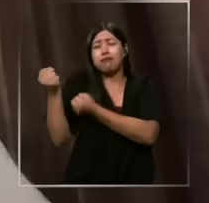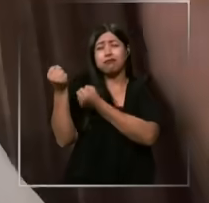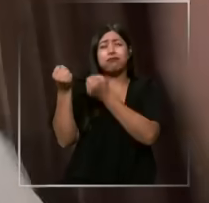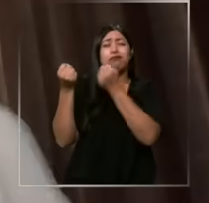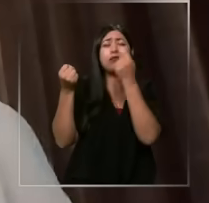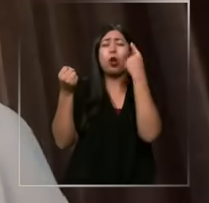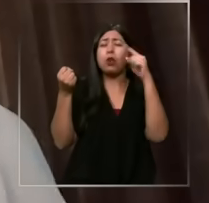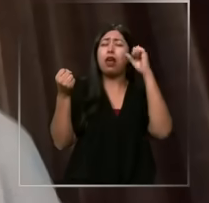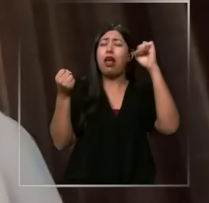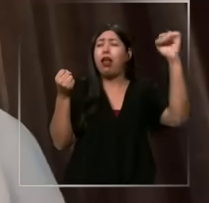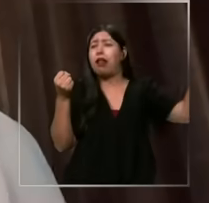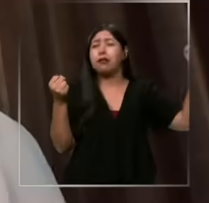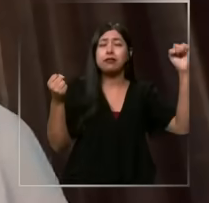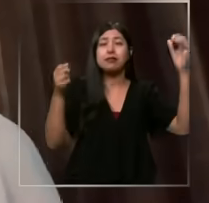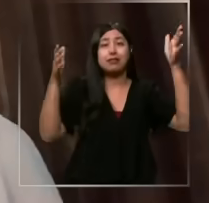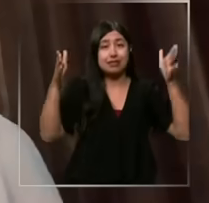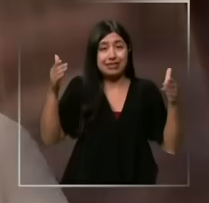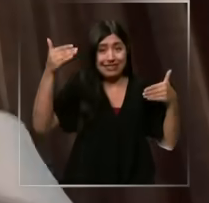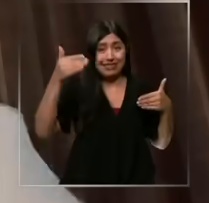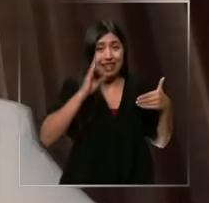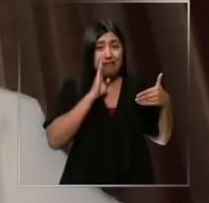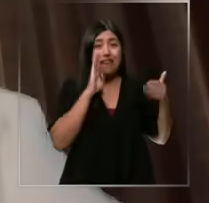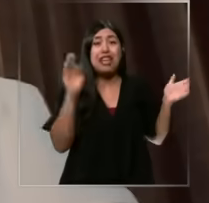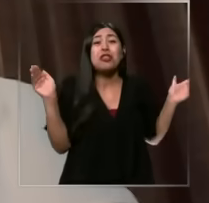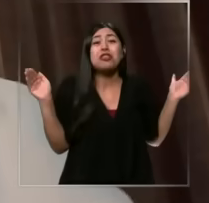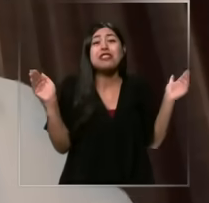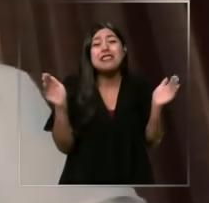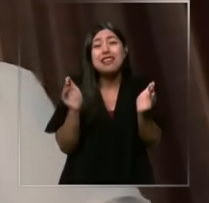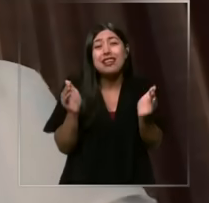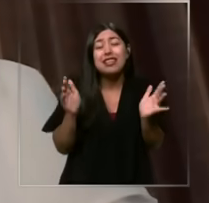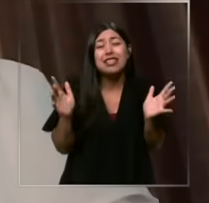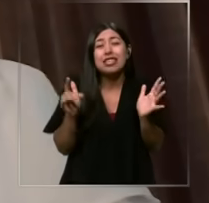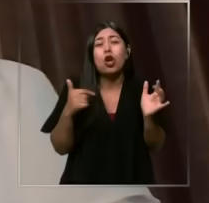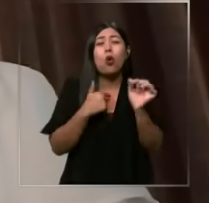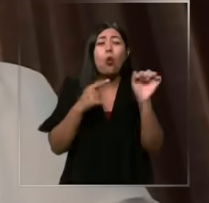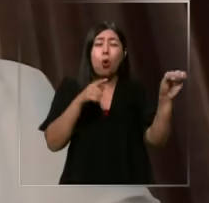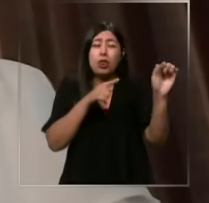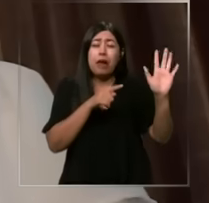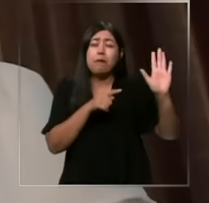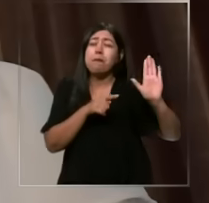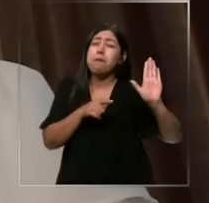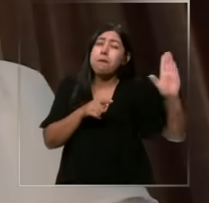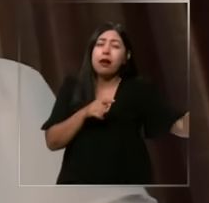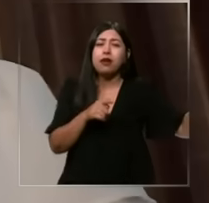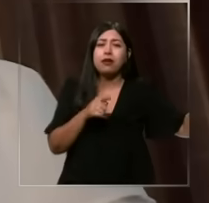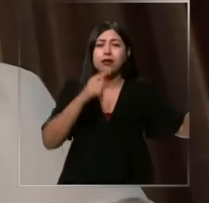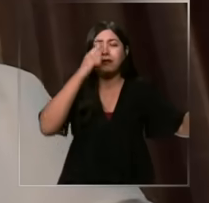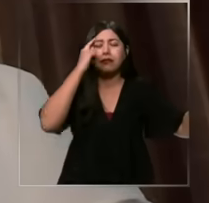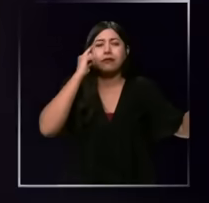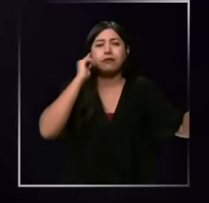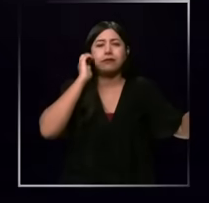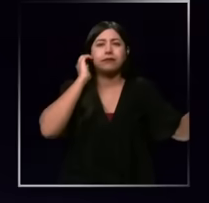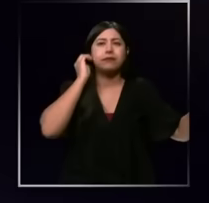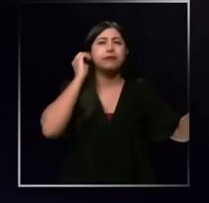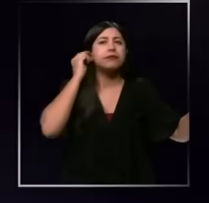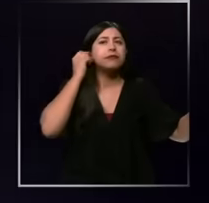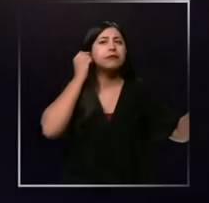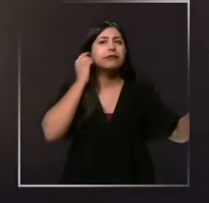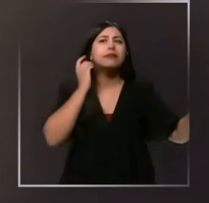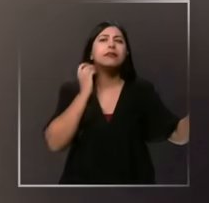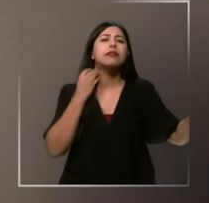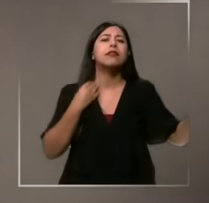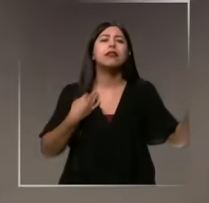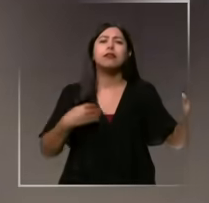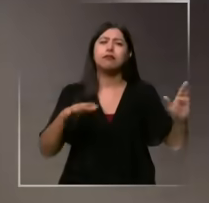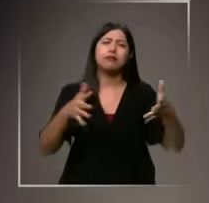azoté, así como los baños son tan las cabinas, pequeñita. Con la otra mano azoté en la pared. Dice que no fueron